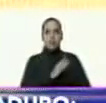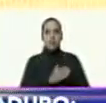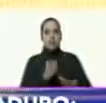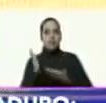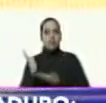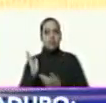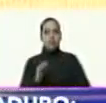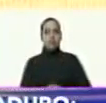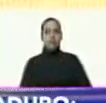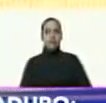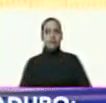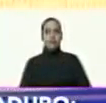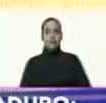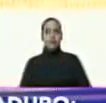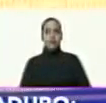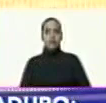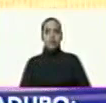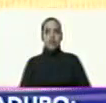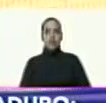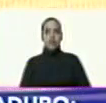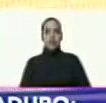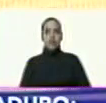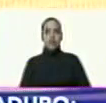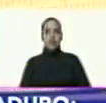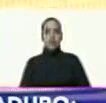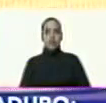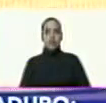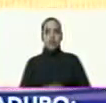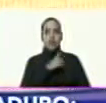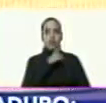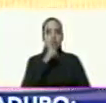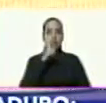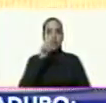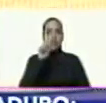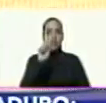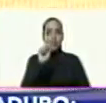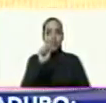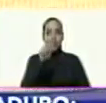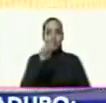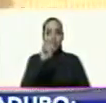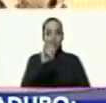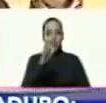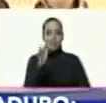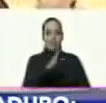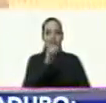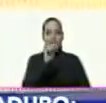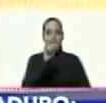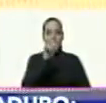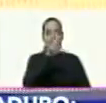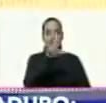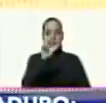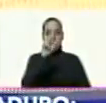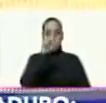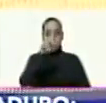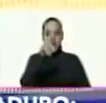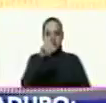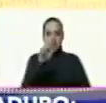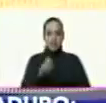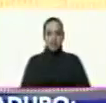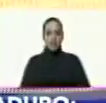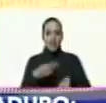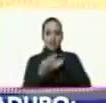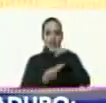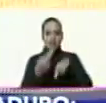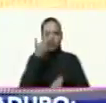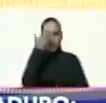Antonio Álvarez Vergara, Tati Allende, una revolucionaria olvidada. Marco Antonio,